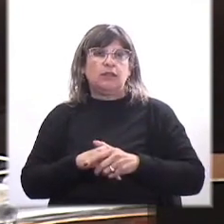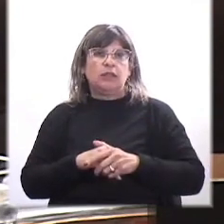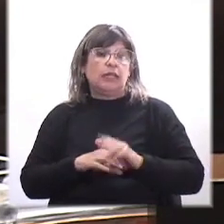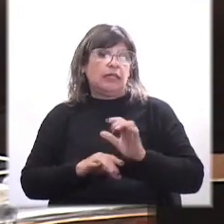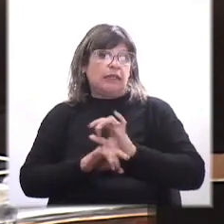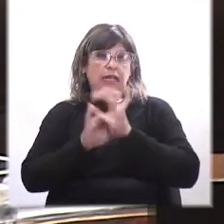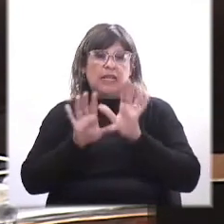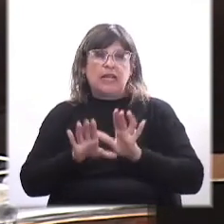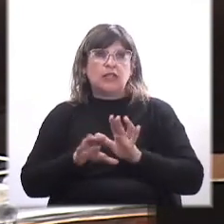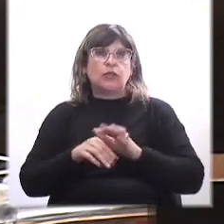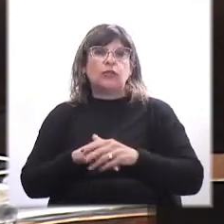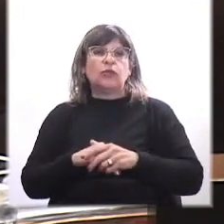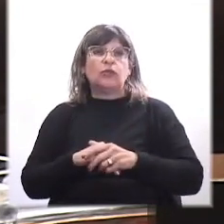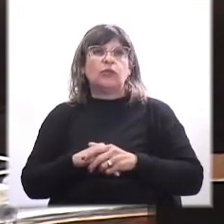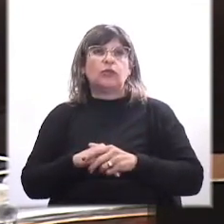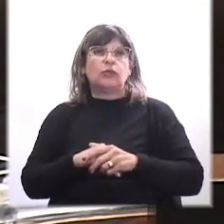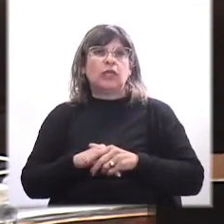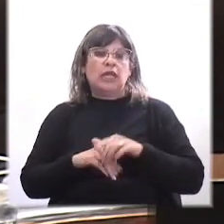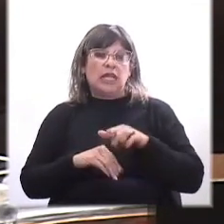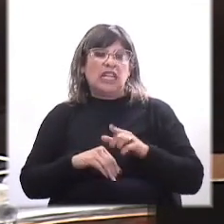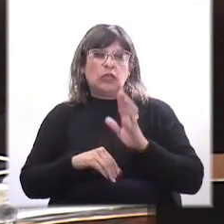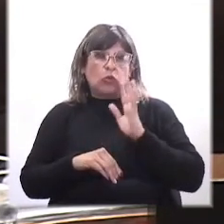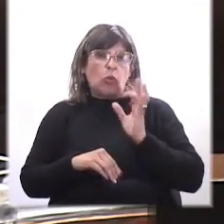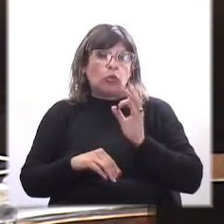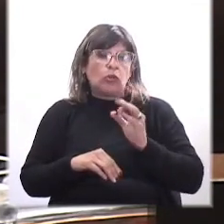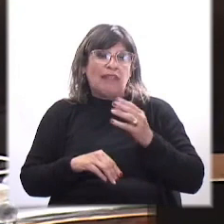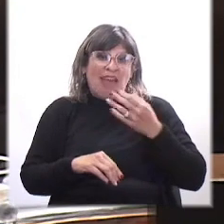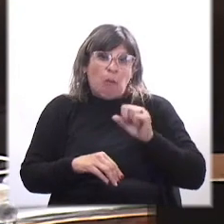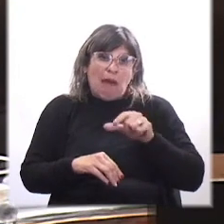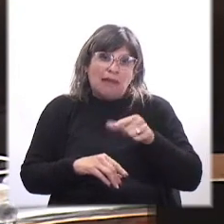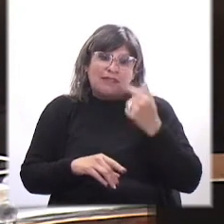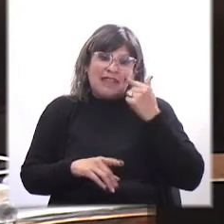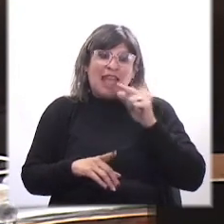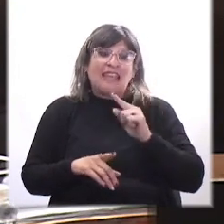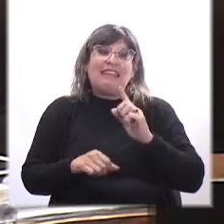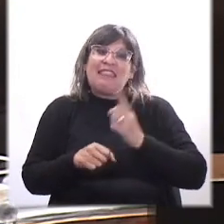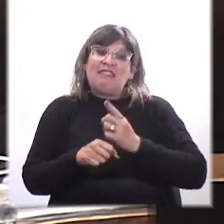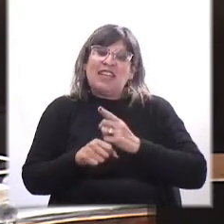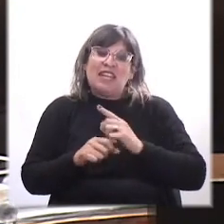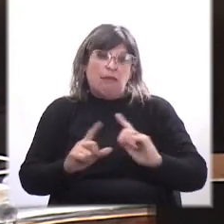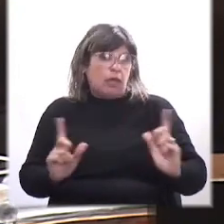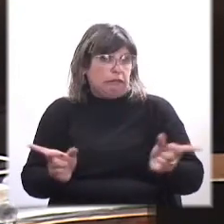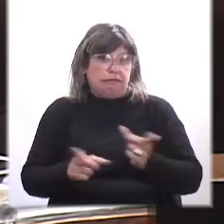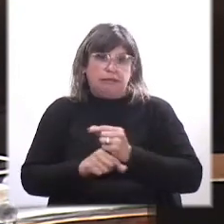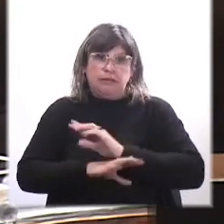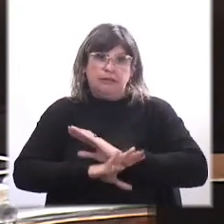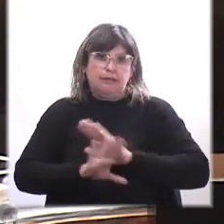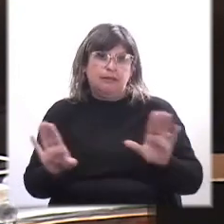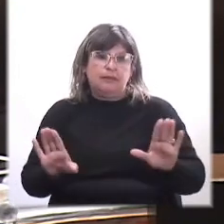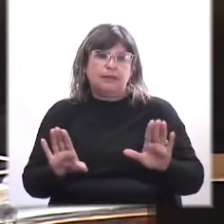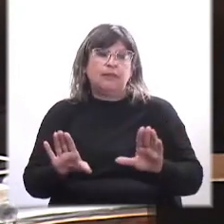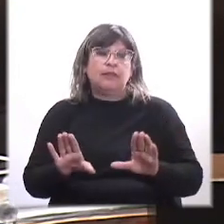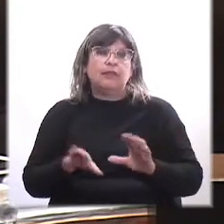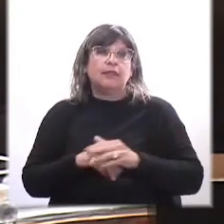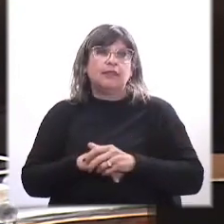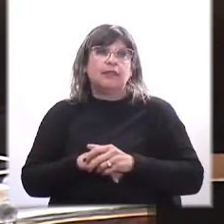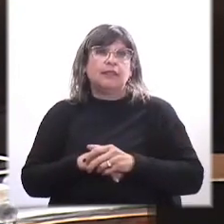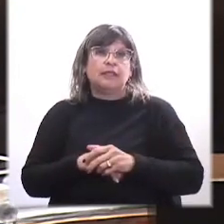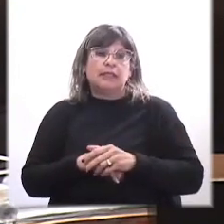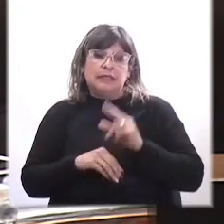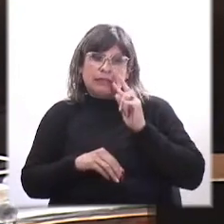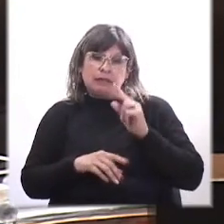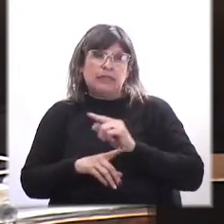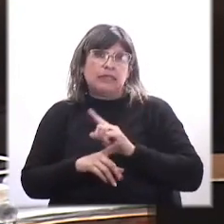Queda claro que es una oportunidad más la que deberían haber terminado, teniendo en cuenta que no